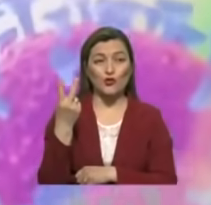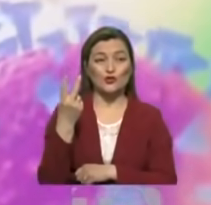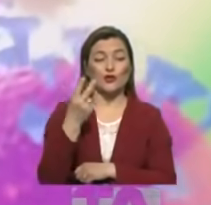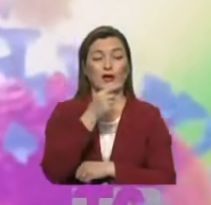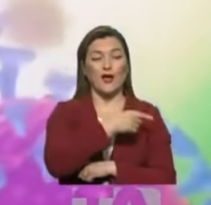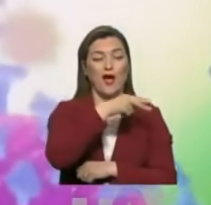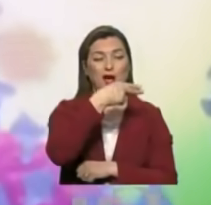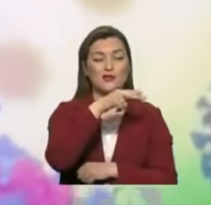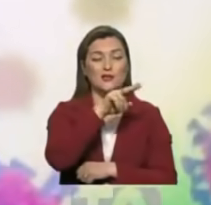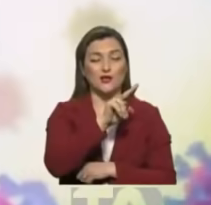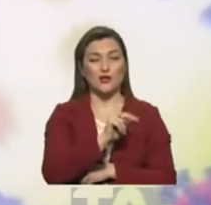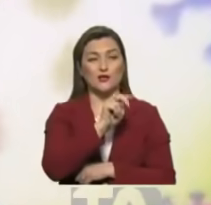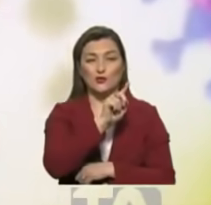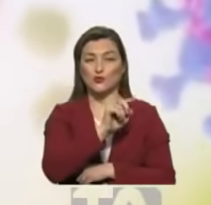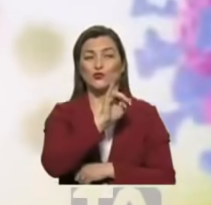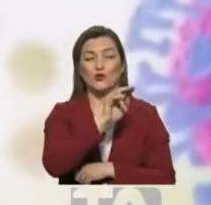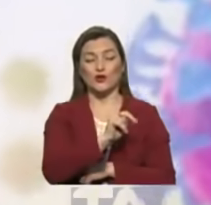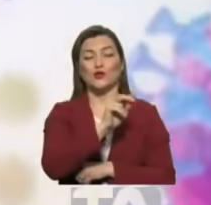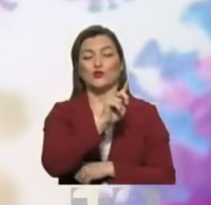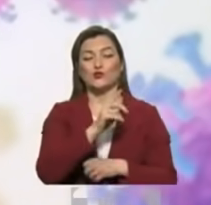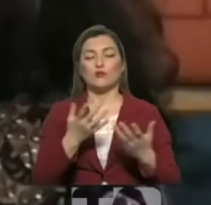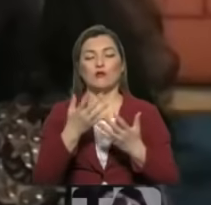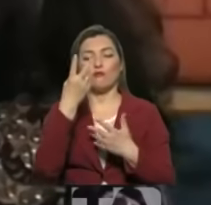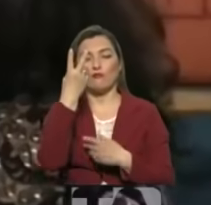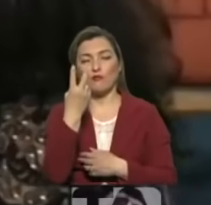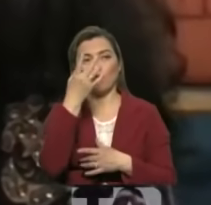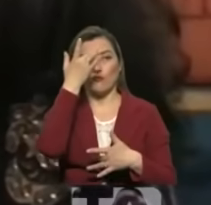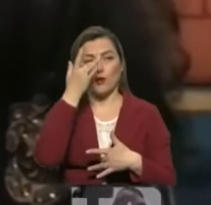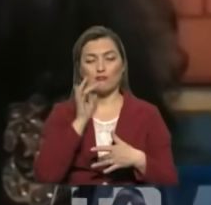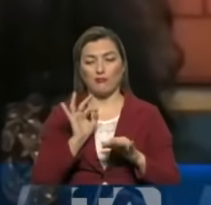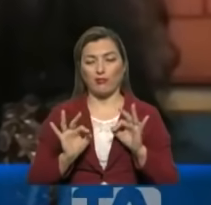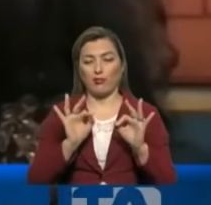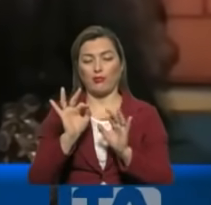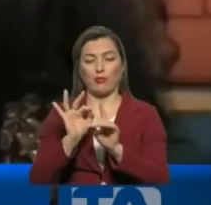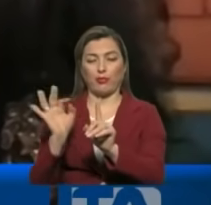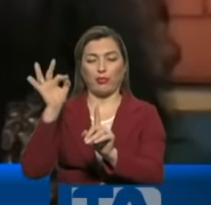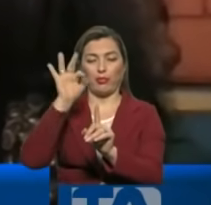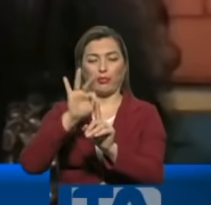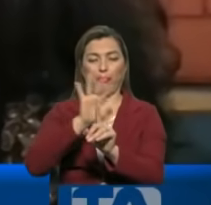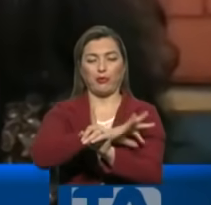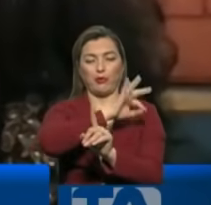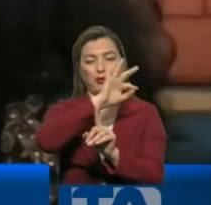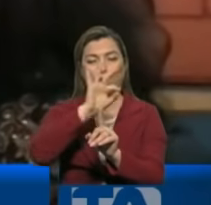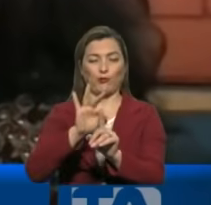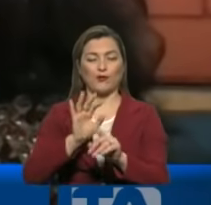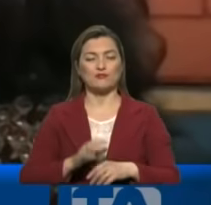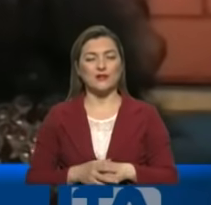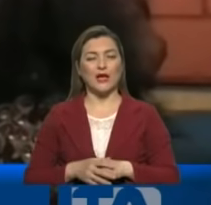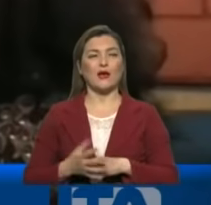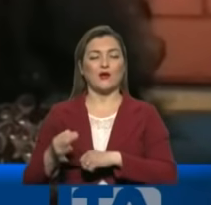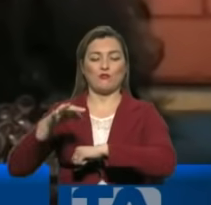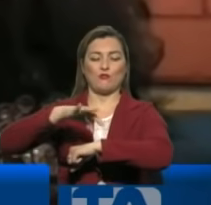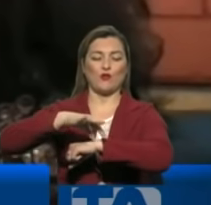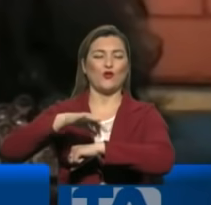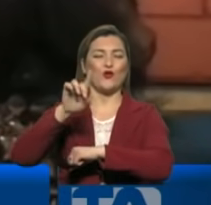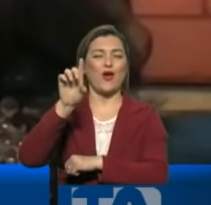dos enfermedades circulan al mismo tiempo en la misma zona. Sí se han visto estas coinfecciones con dengue. Por ejemplo,